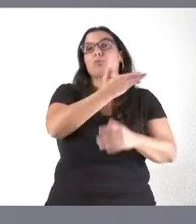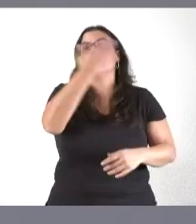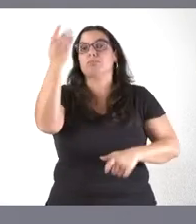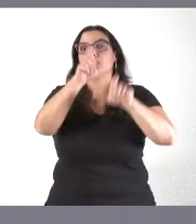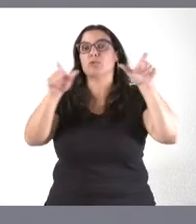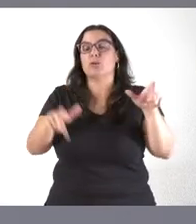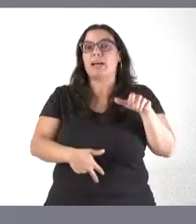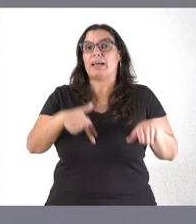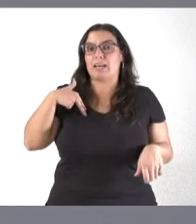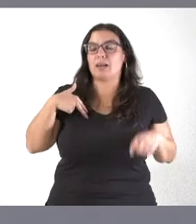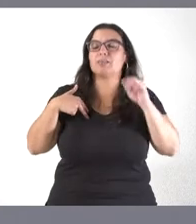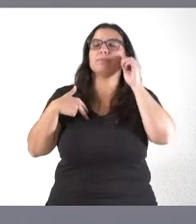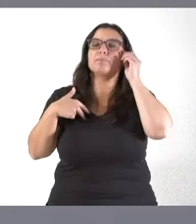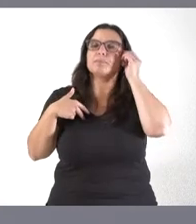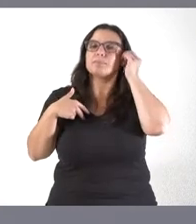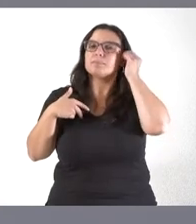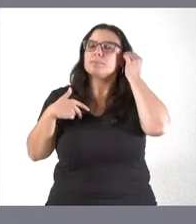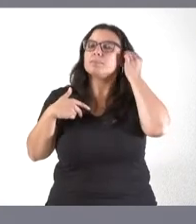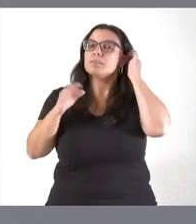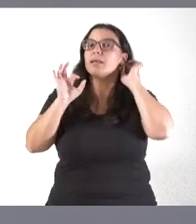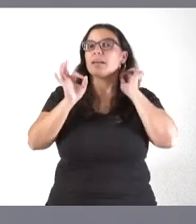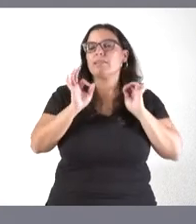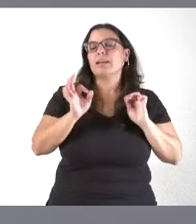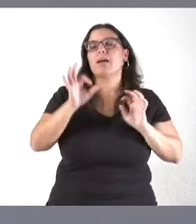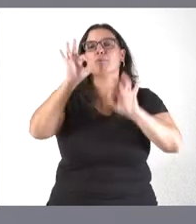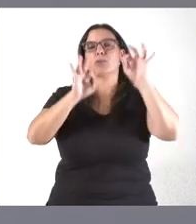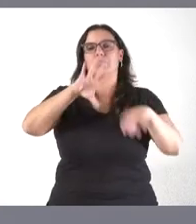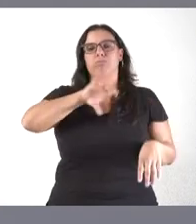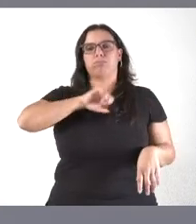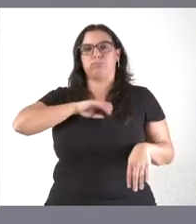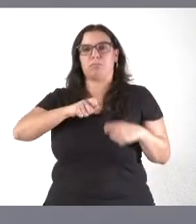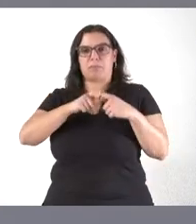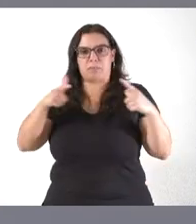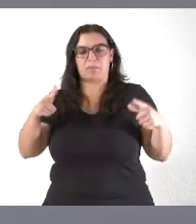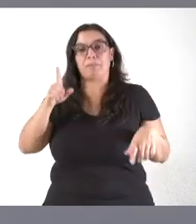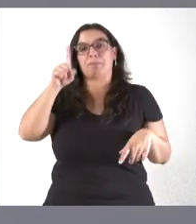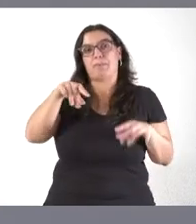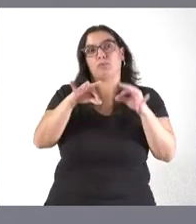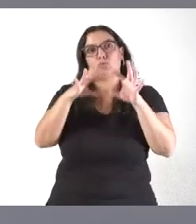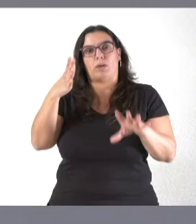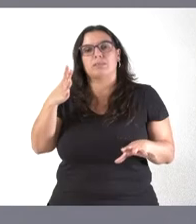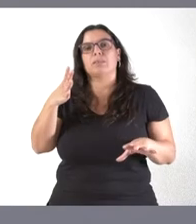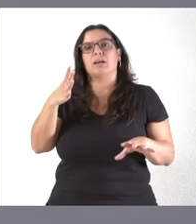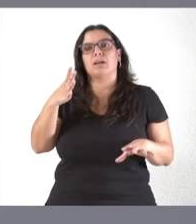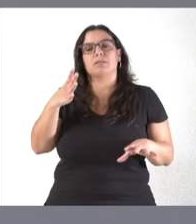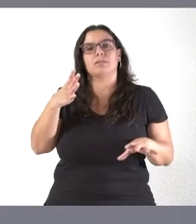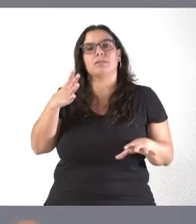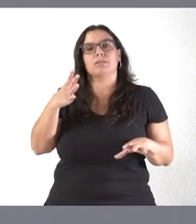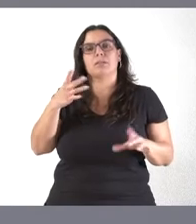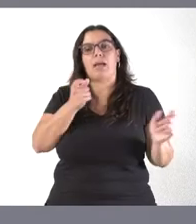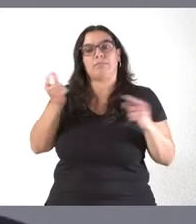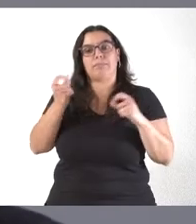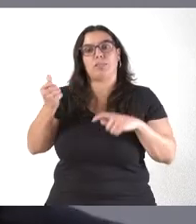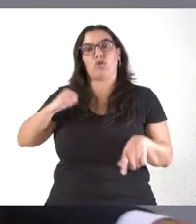Es verdad que la prevalencia Está aumentando también Es verdad que afortunadamente el volumen de ingresos